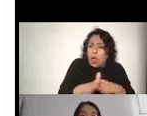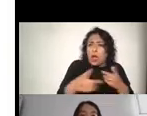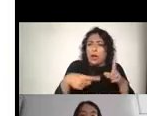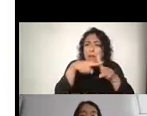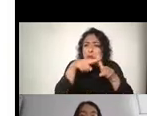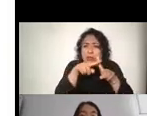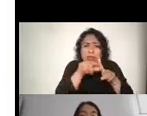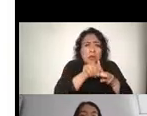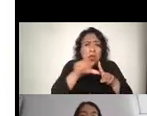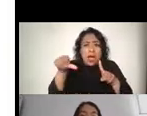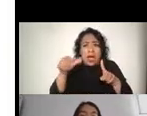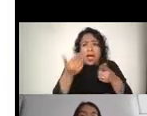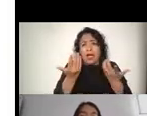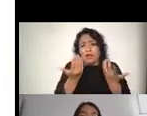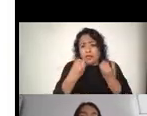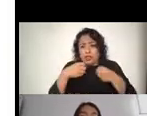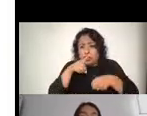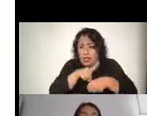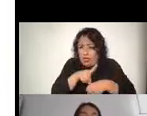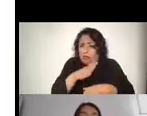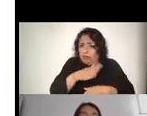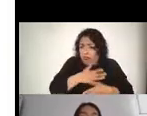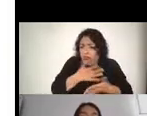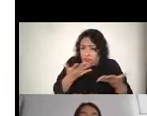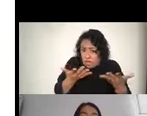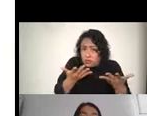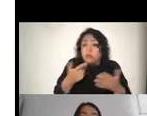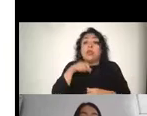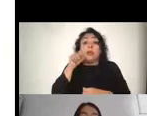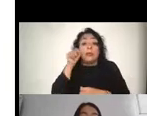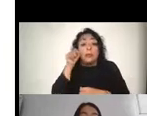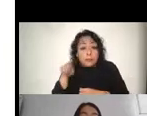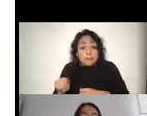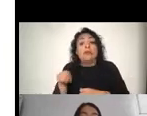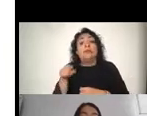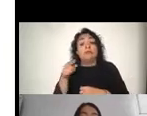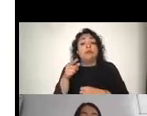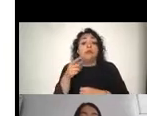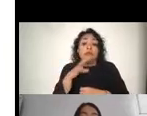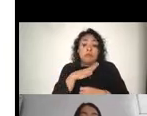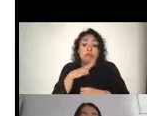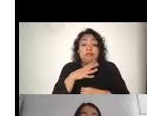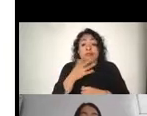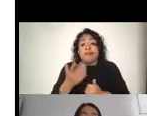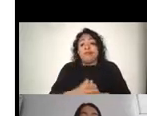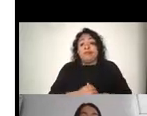cuánto bien producimos a la sociedad, y también se hizo una gran cantidad